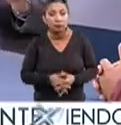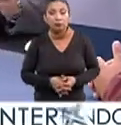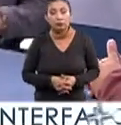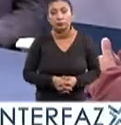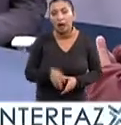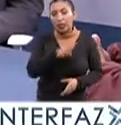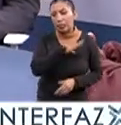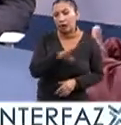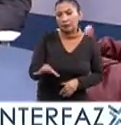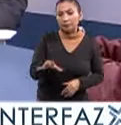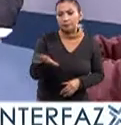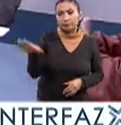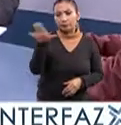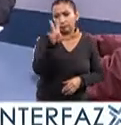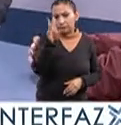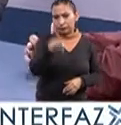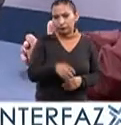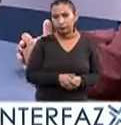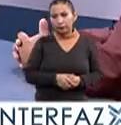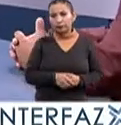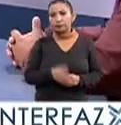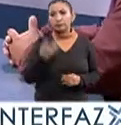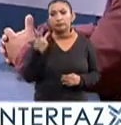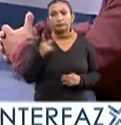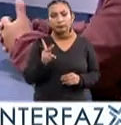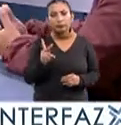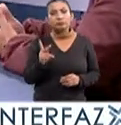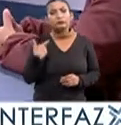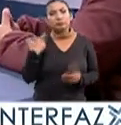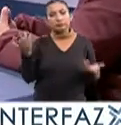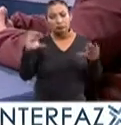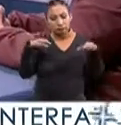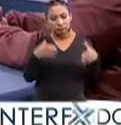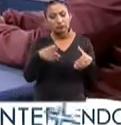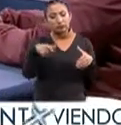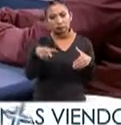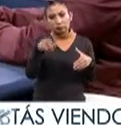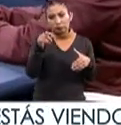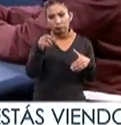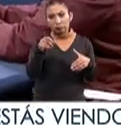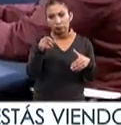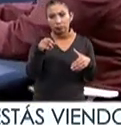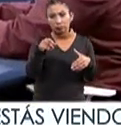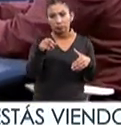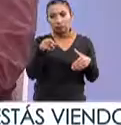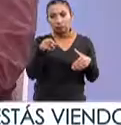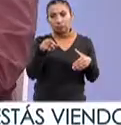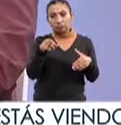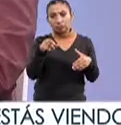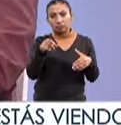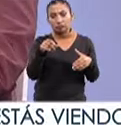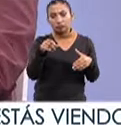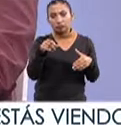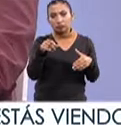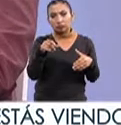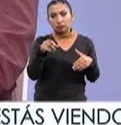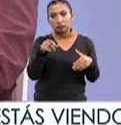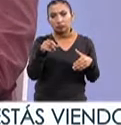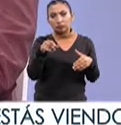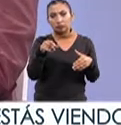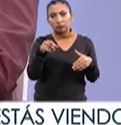no? En general no. Okay. Pero nuestra comunidad precisamente está